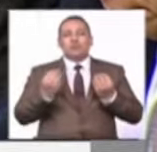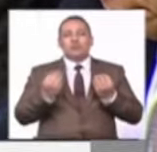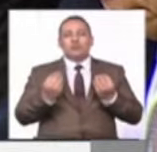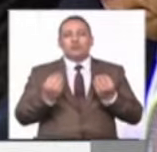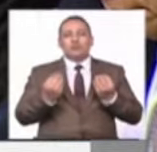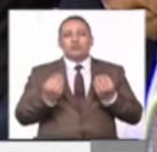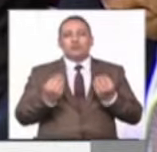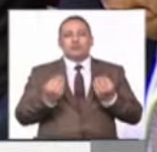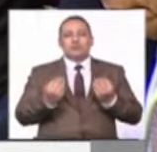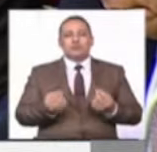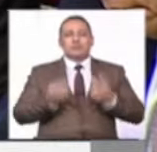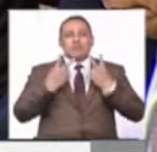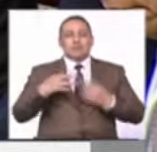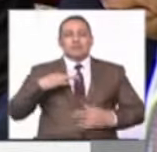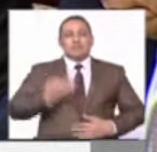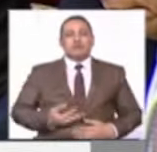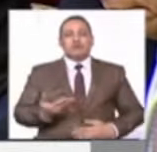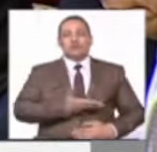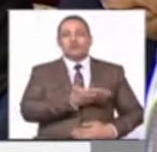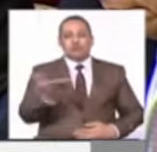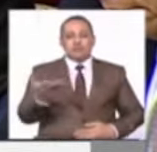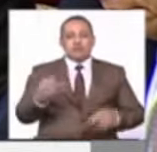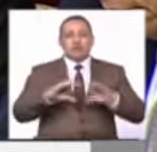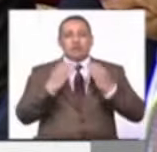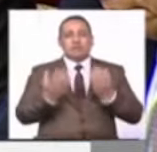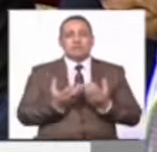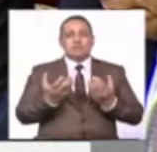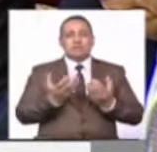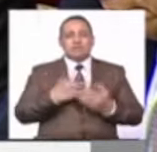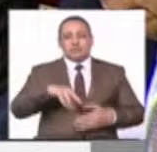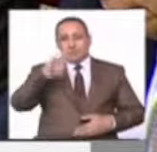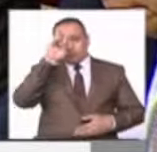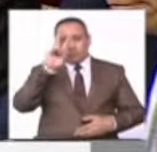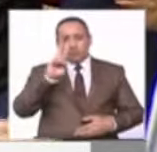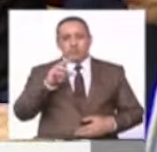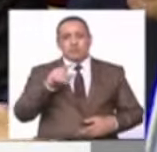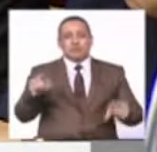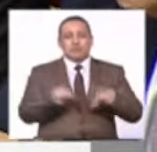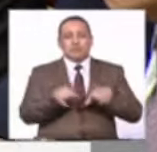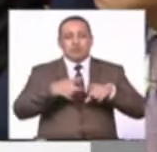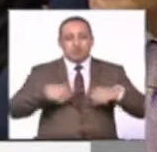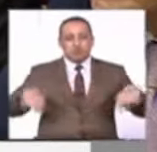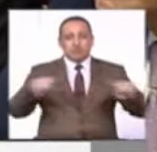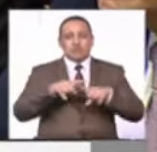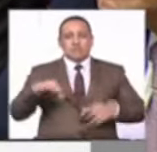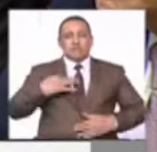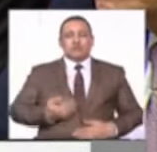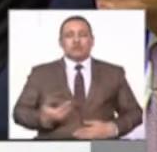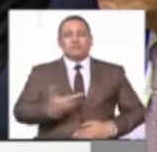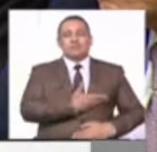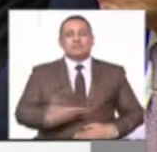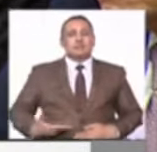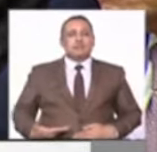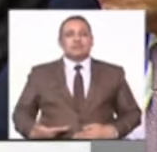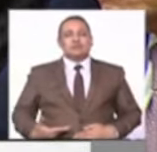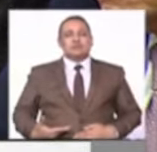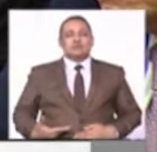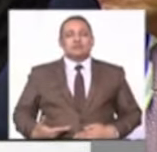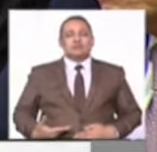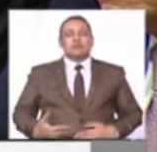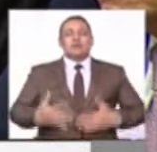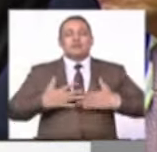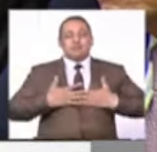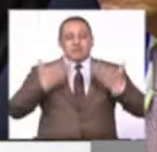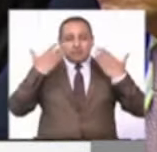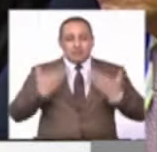entonces señoras y señores congresistas por su intermedio señor presidente el que